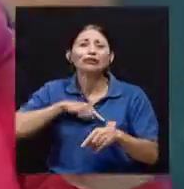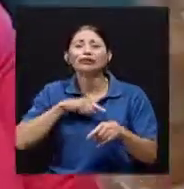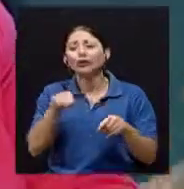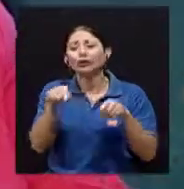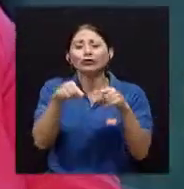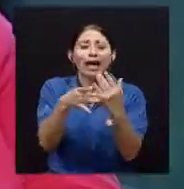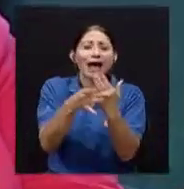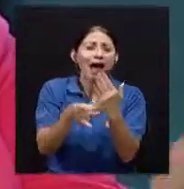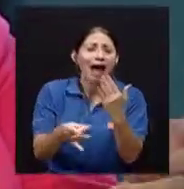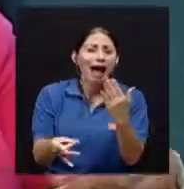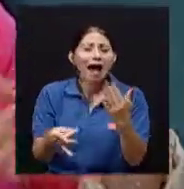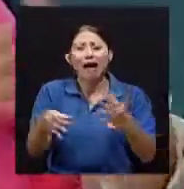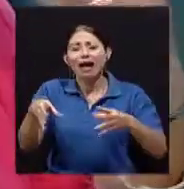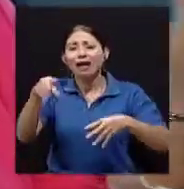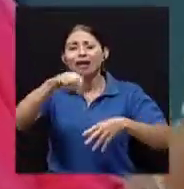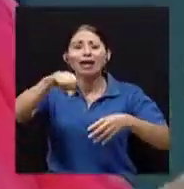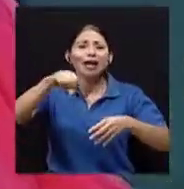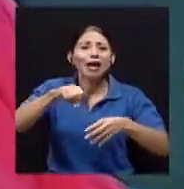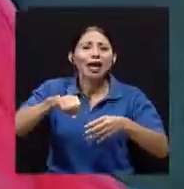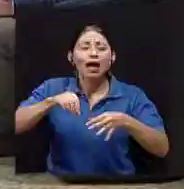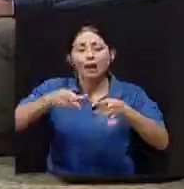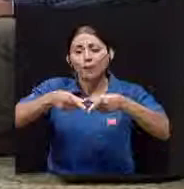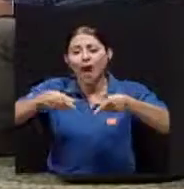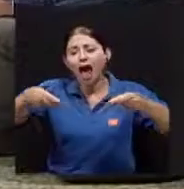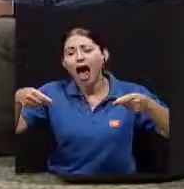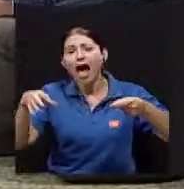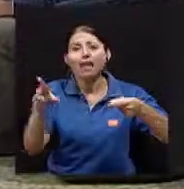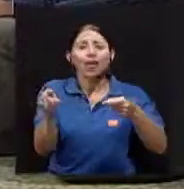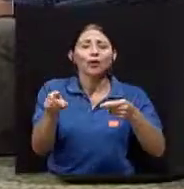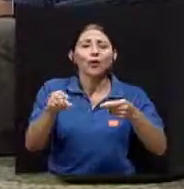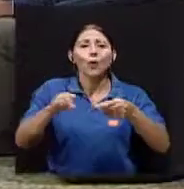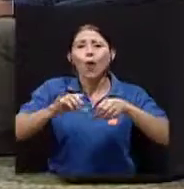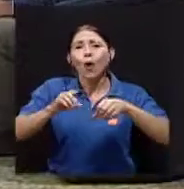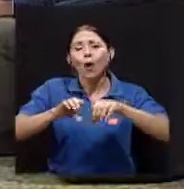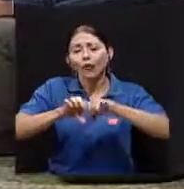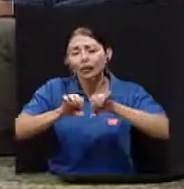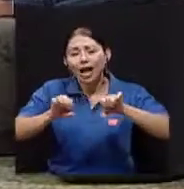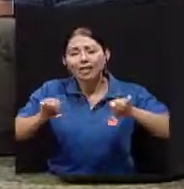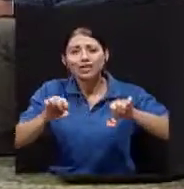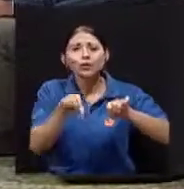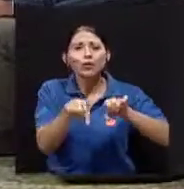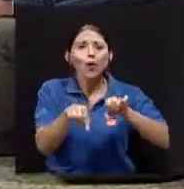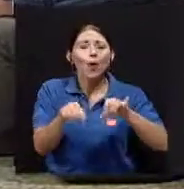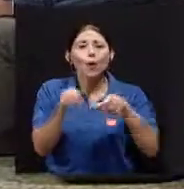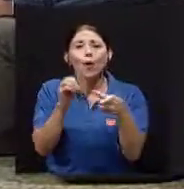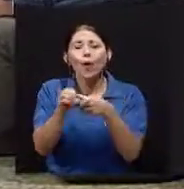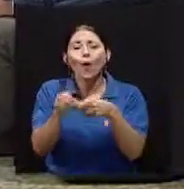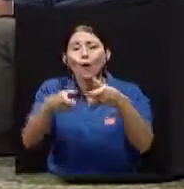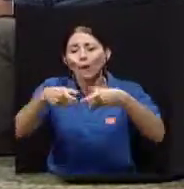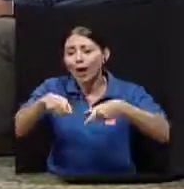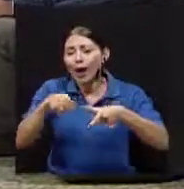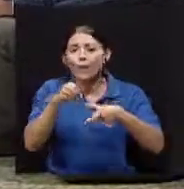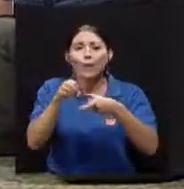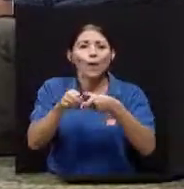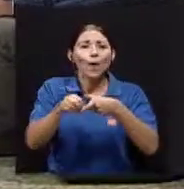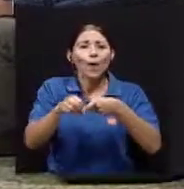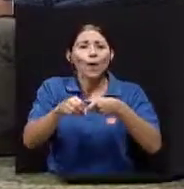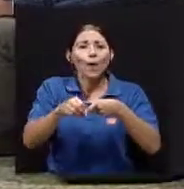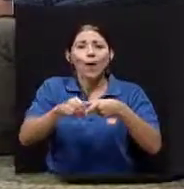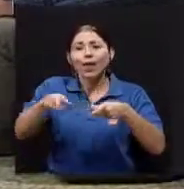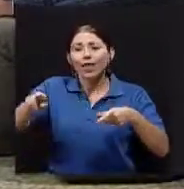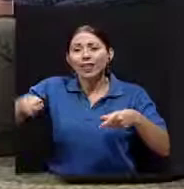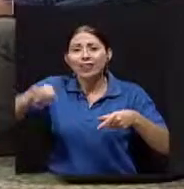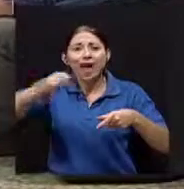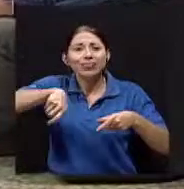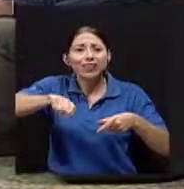echamos natilla por arriba y pronto va el plátano frito y acompaño con un salchichón frito. Ahí es donde viene el problema, ¿verdad? Entonces, es como